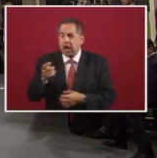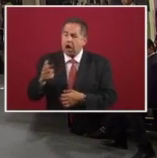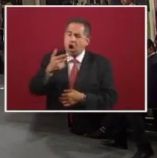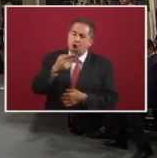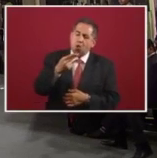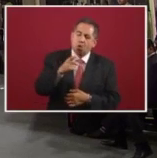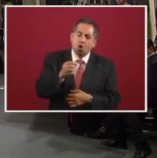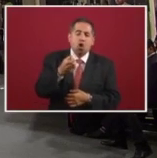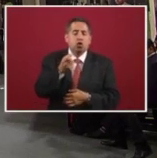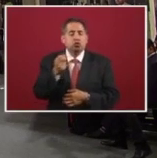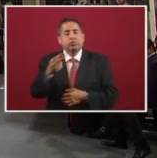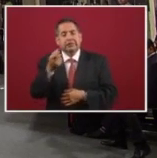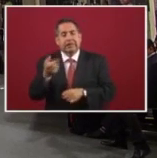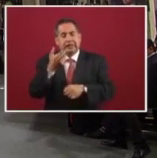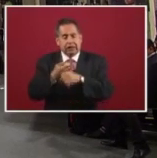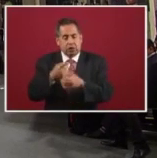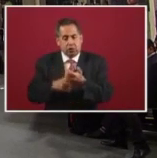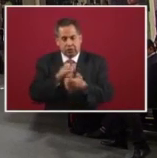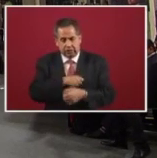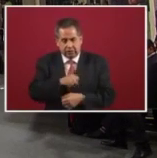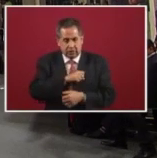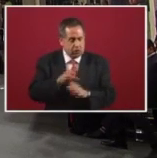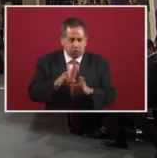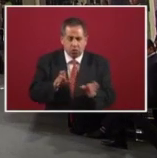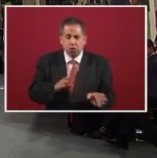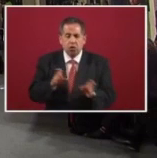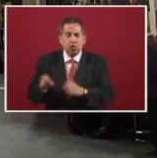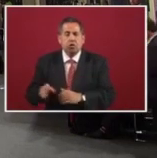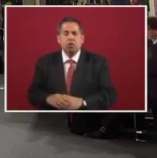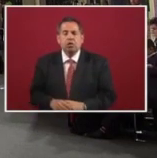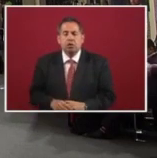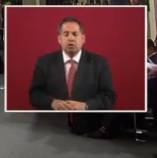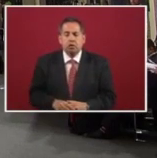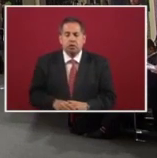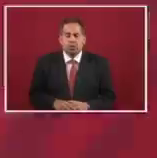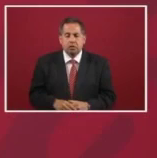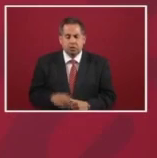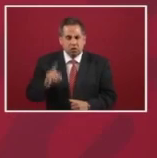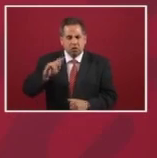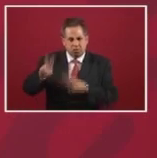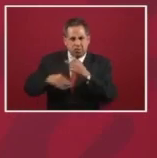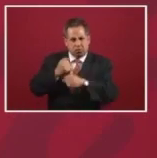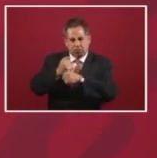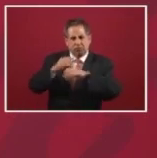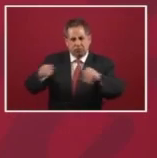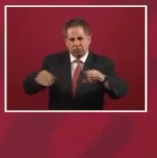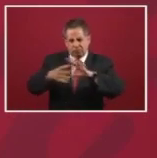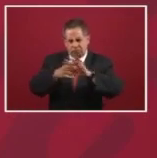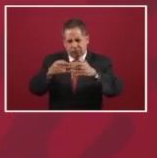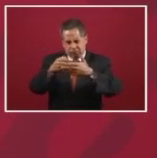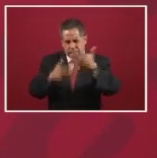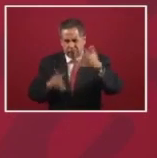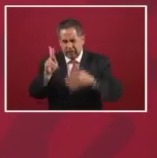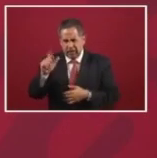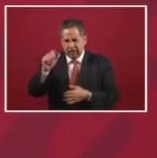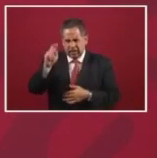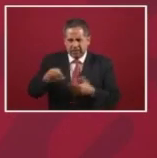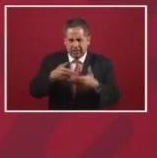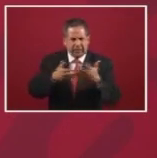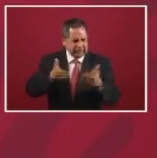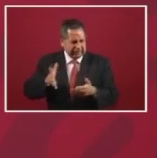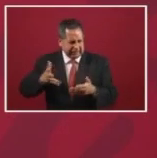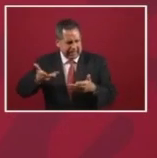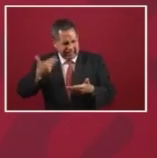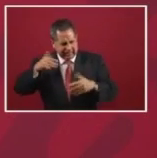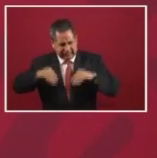el subsecretario de Salud. Sí. Sí, les damos a conocer hoy esto y el plan lo que ya